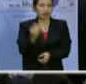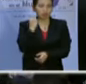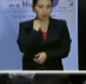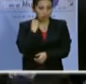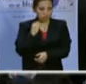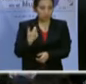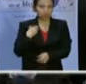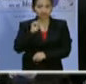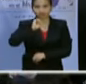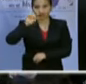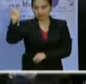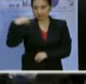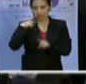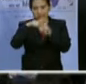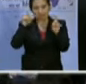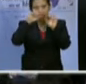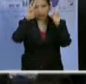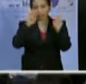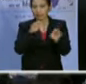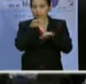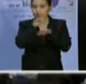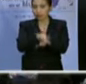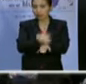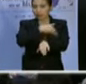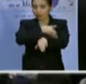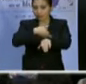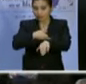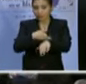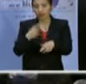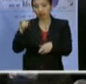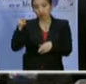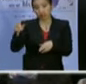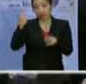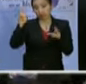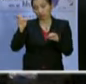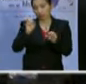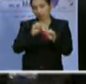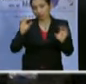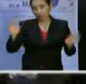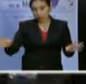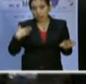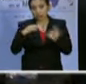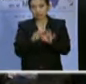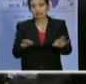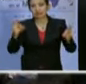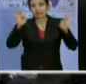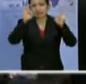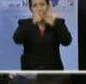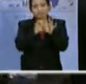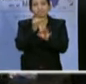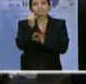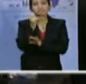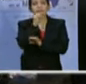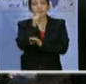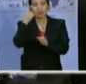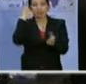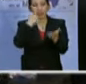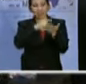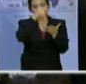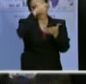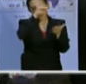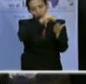abogada, especialista en muchos temas referentes a la familia, que es un tema, por supuesto, importantísimo también dentro de